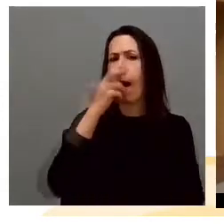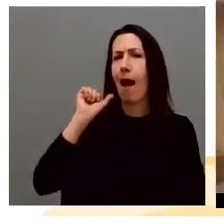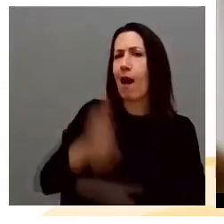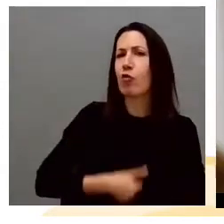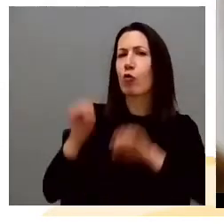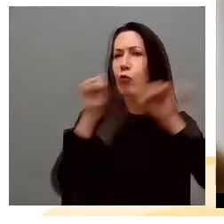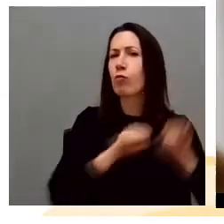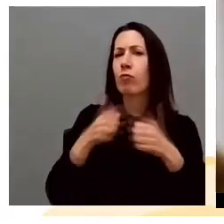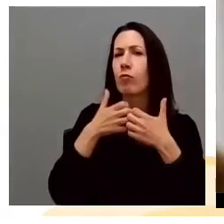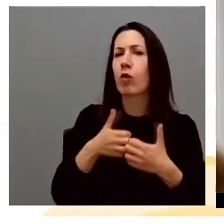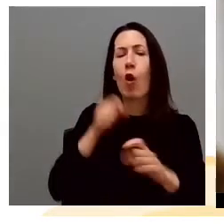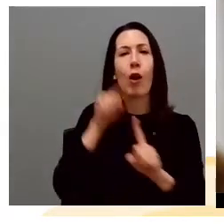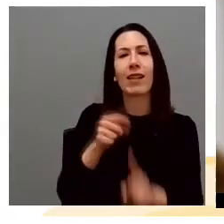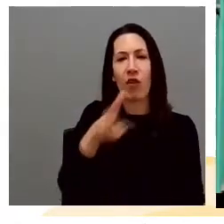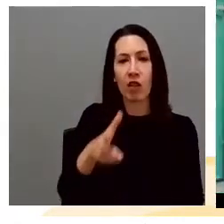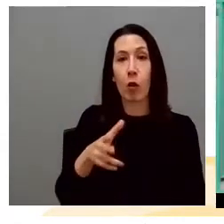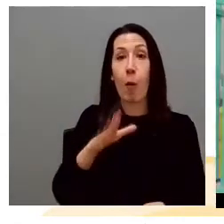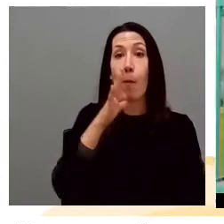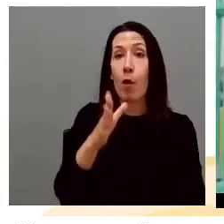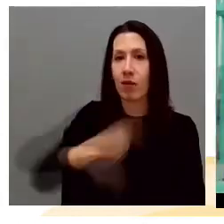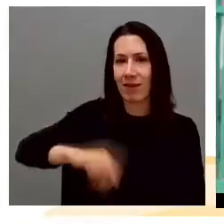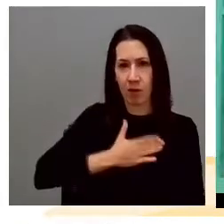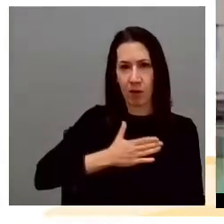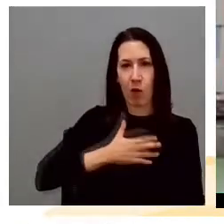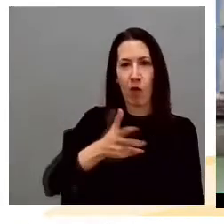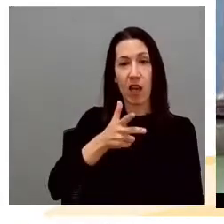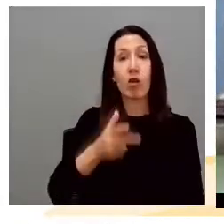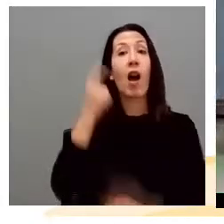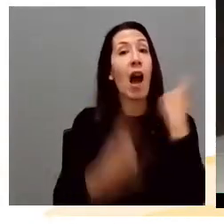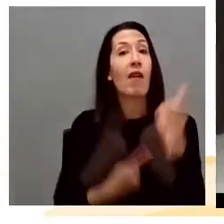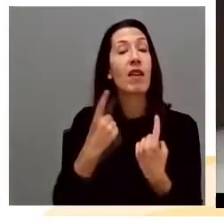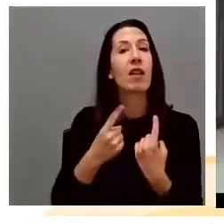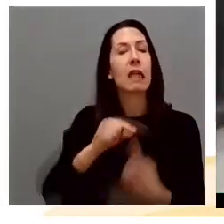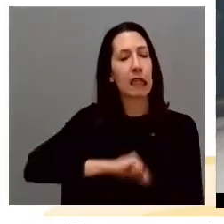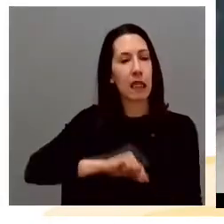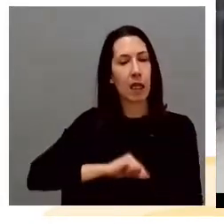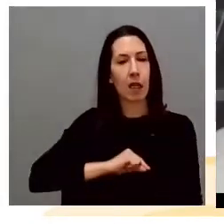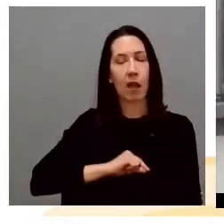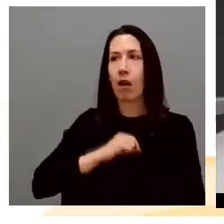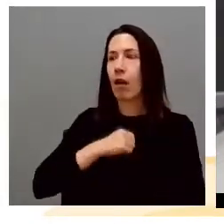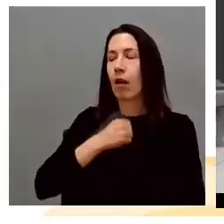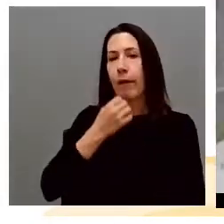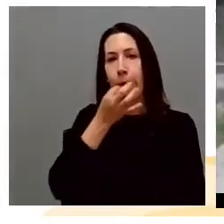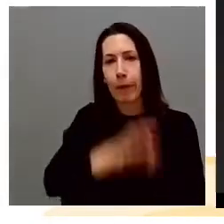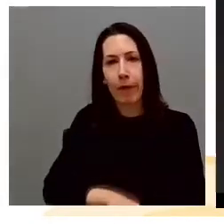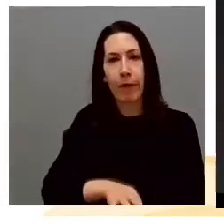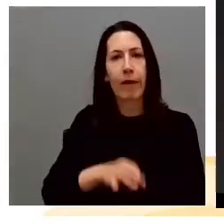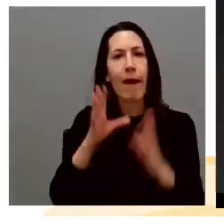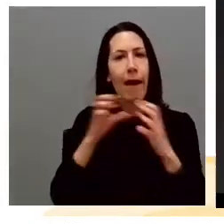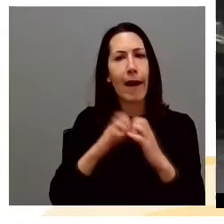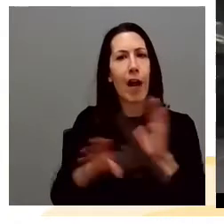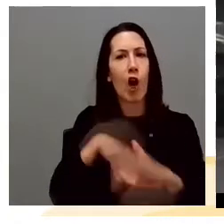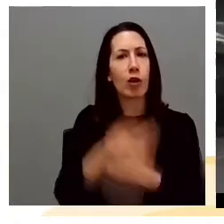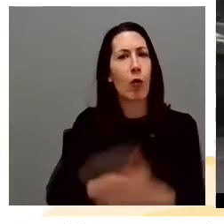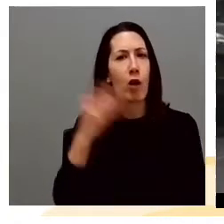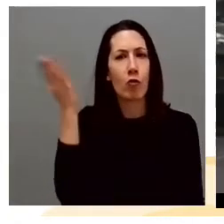derechos. Por nuestros derechos. Y a veces podemos sentirnos derrotadas y con pocas ganas de continuar, ¿verdad?